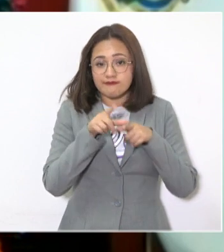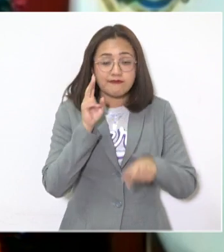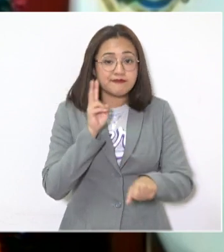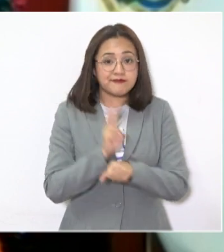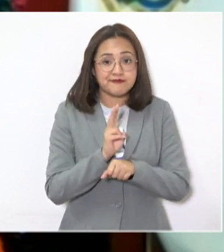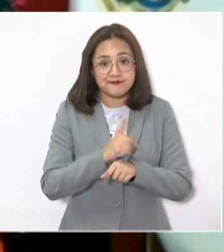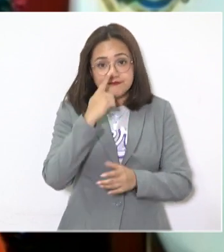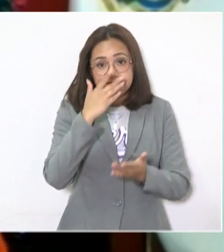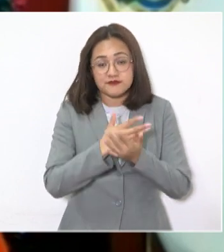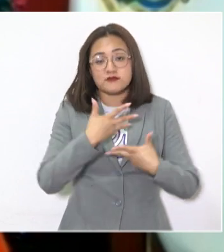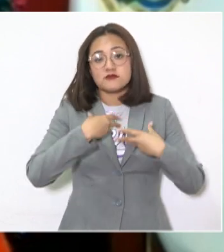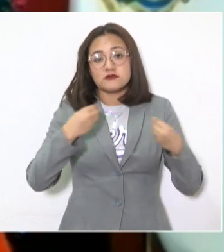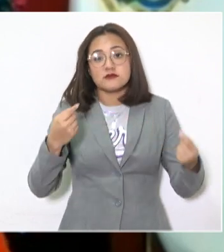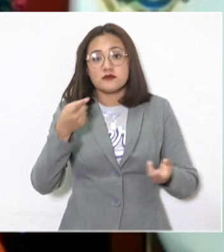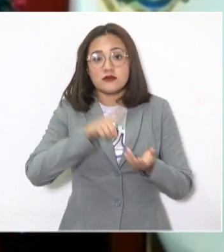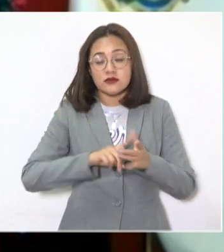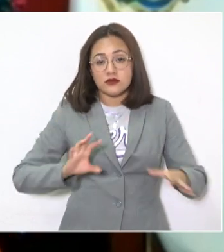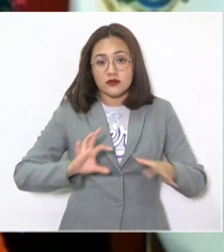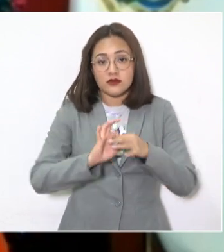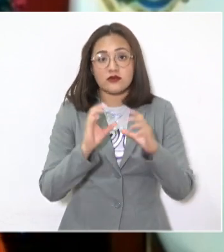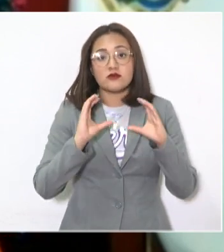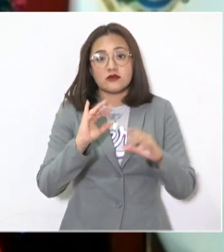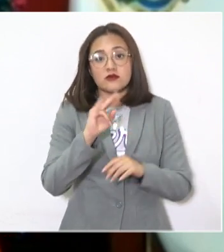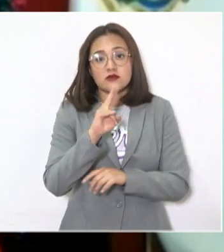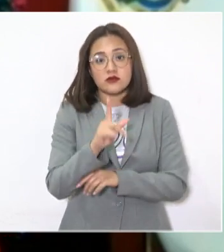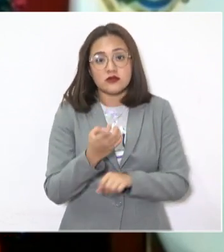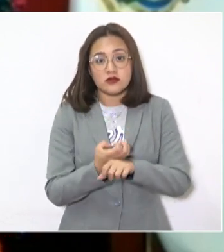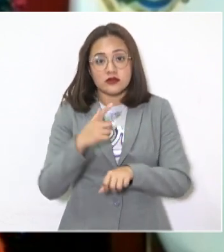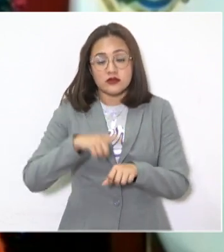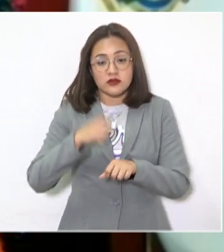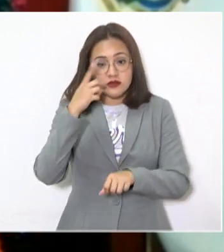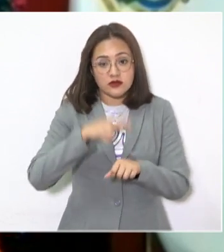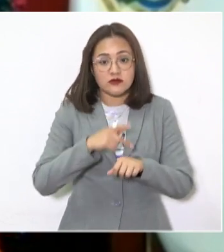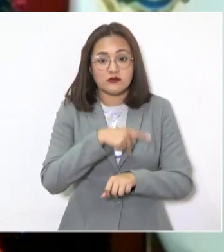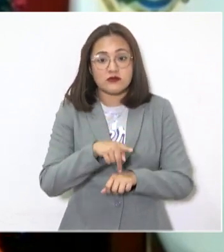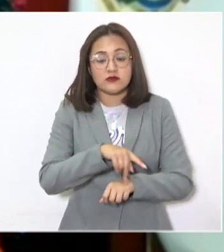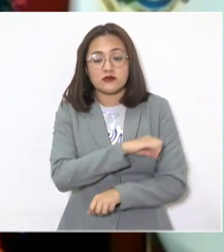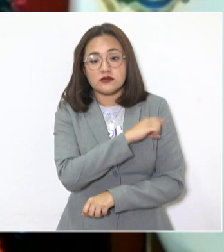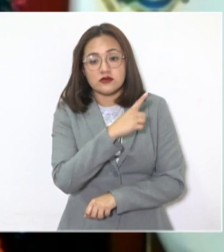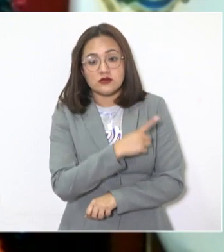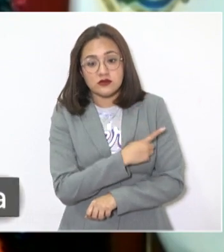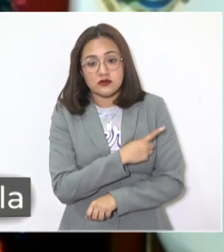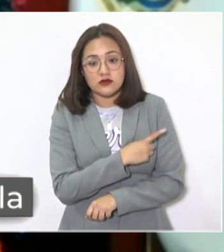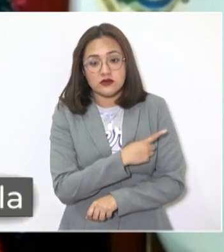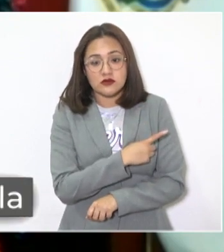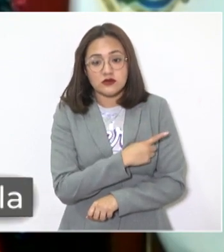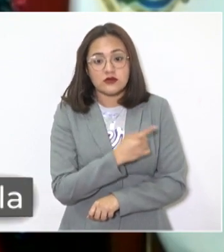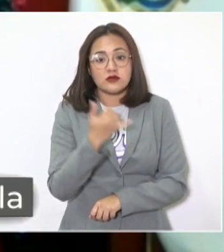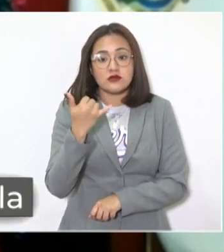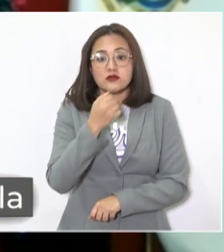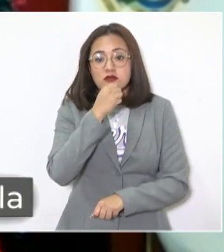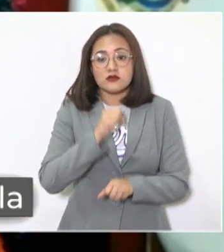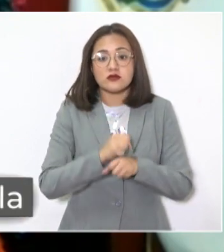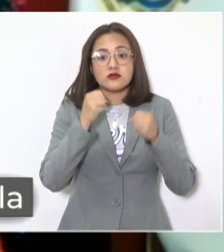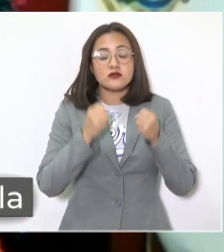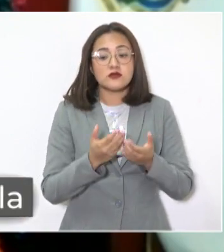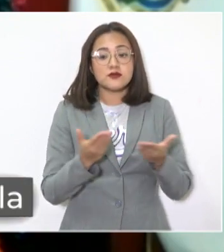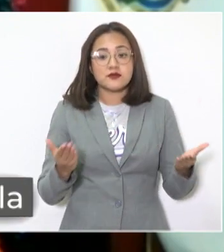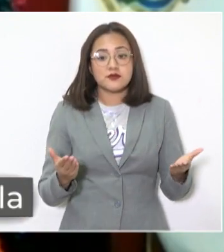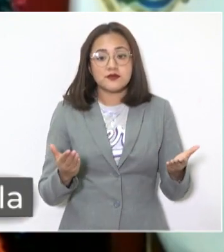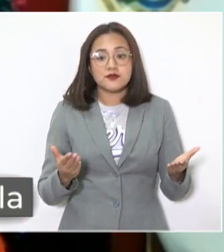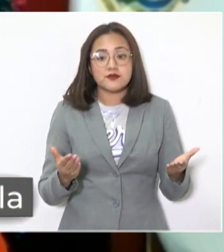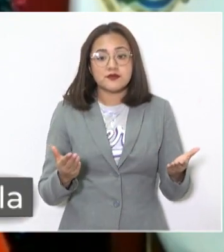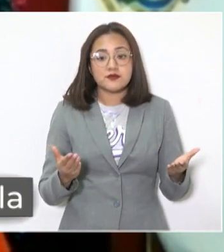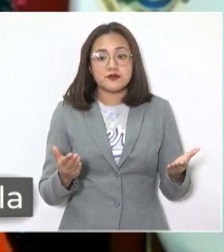de contagios a través del trabajo coordinado entre Protección Civil del Estado, la Dirección de Protección contra Riesgos Sanitarios y la Secretaría de Seguridad